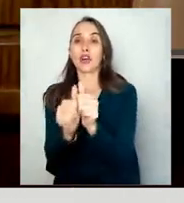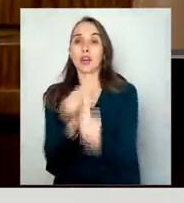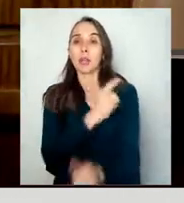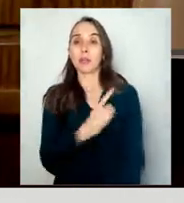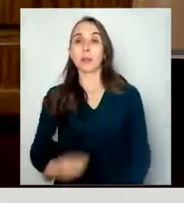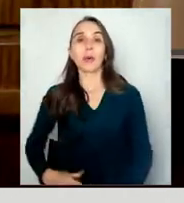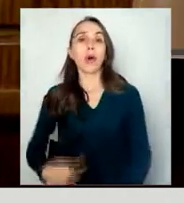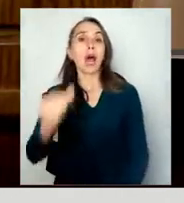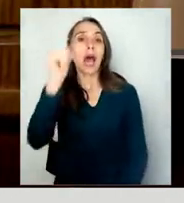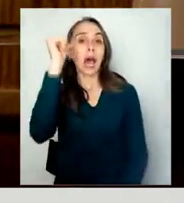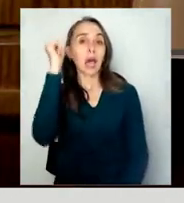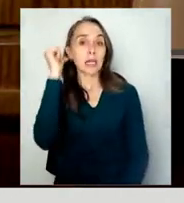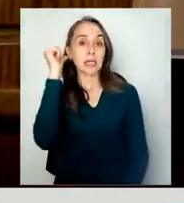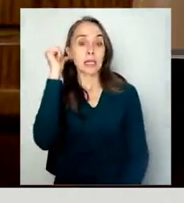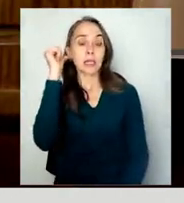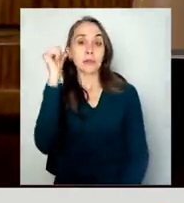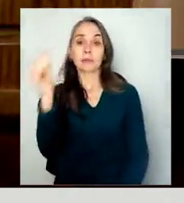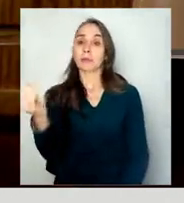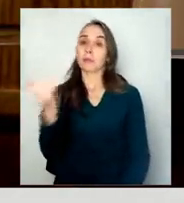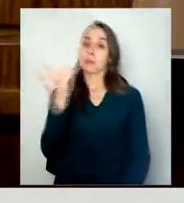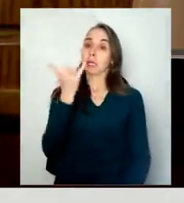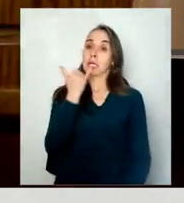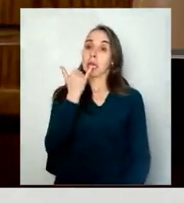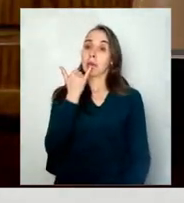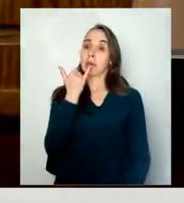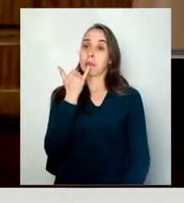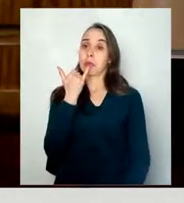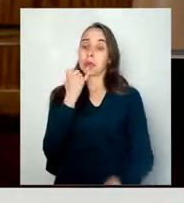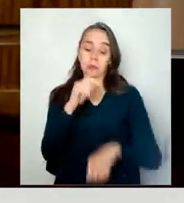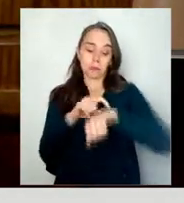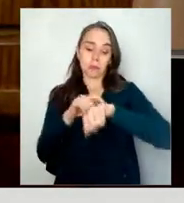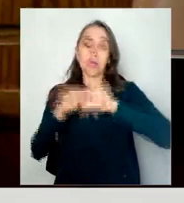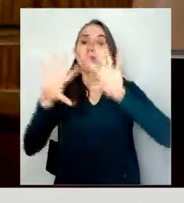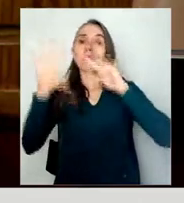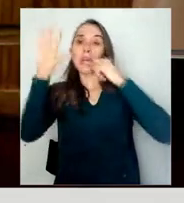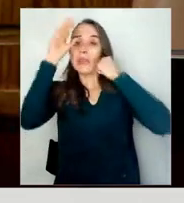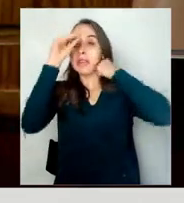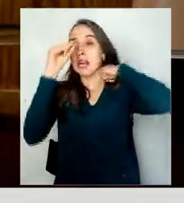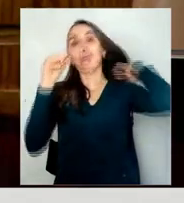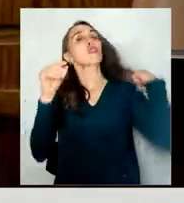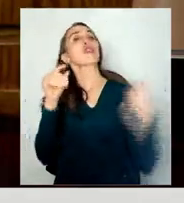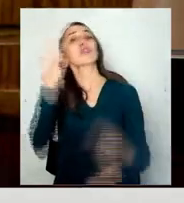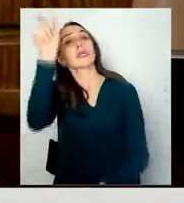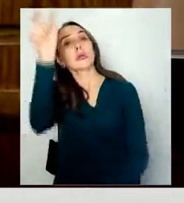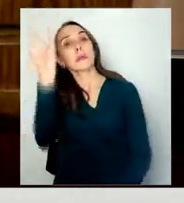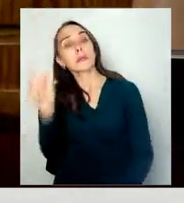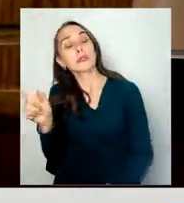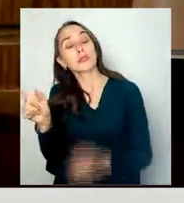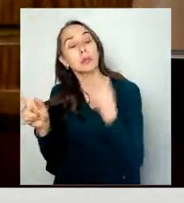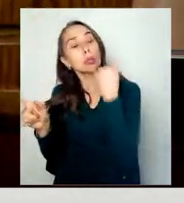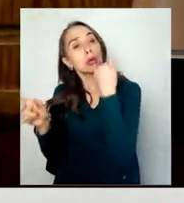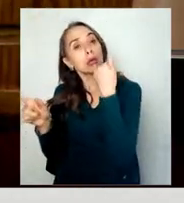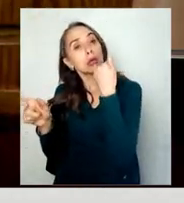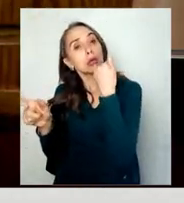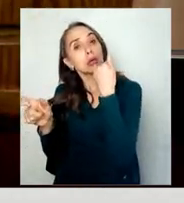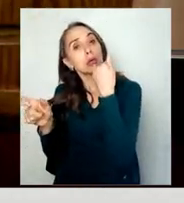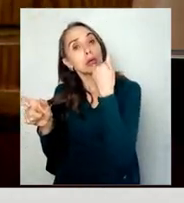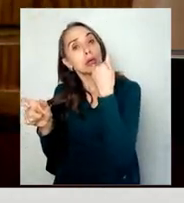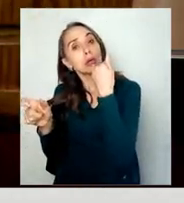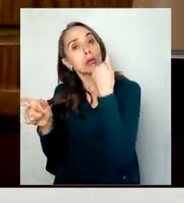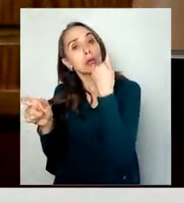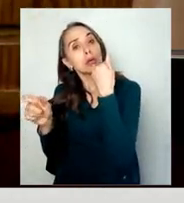me llaman aproximadamente diez de la noche donde una persona de la